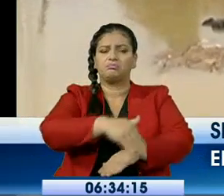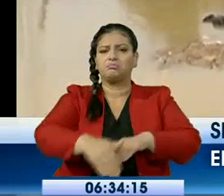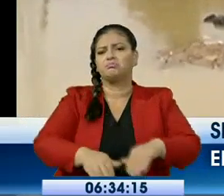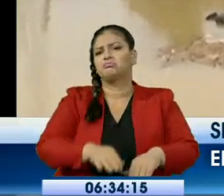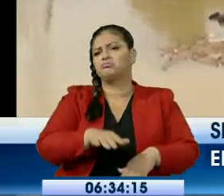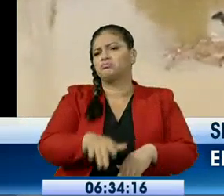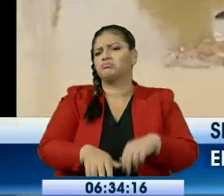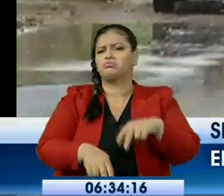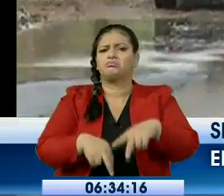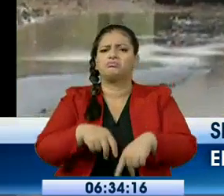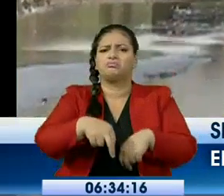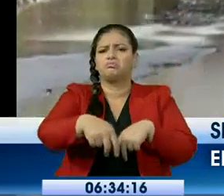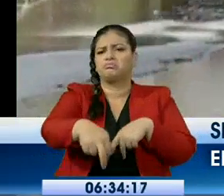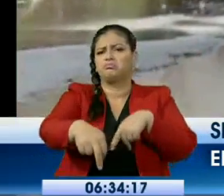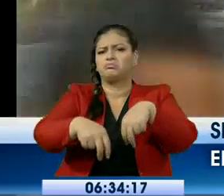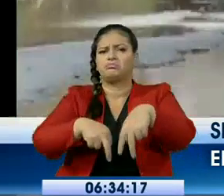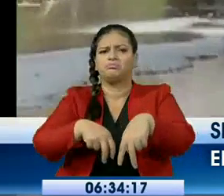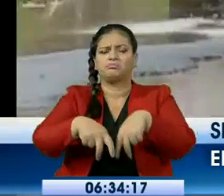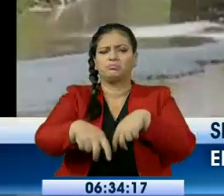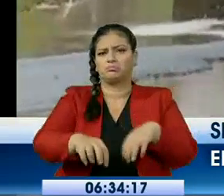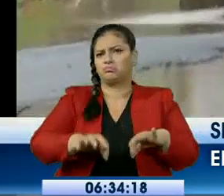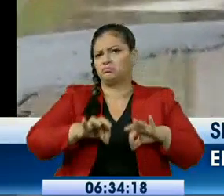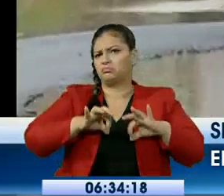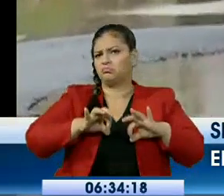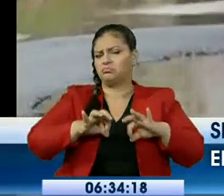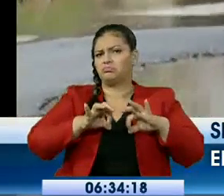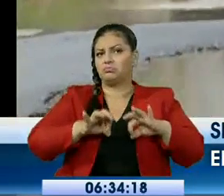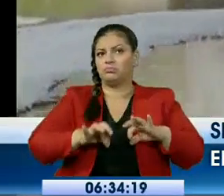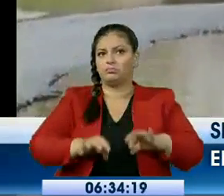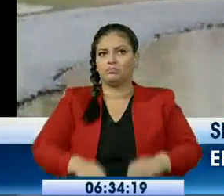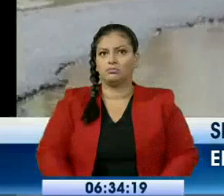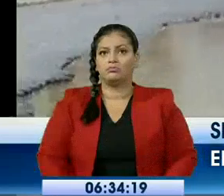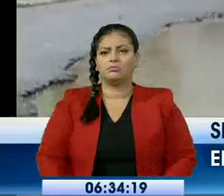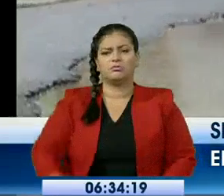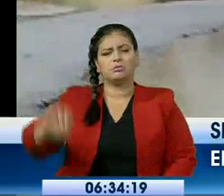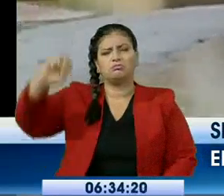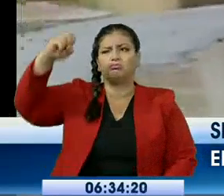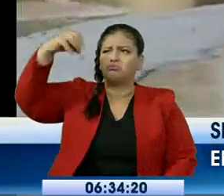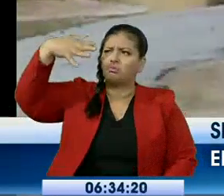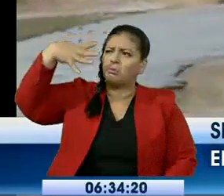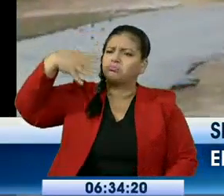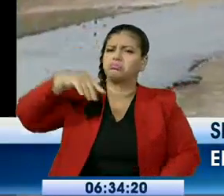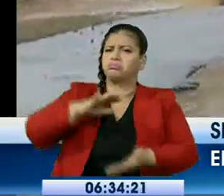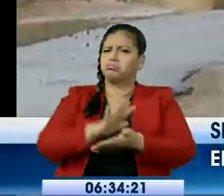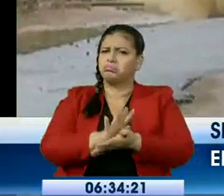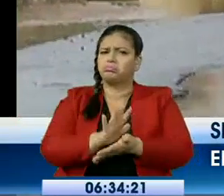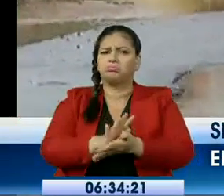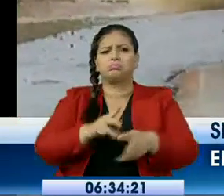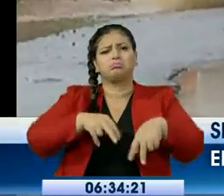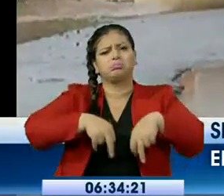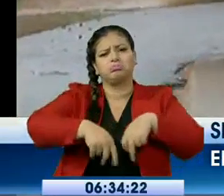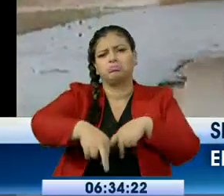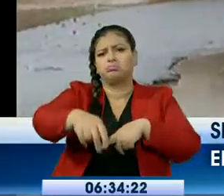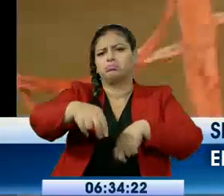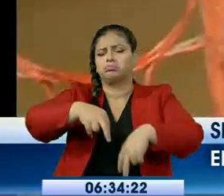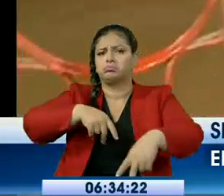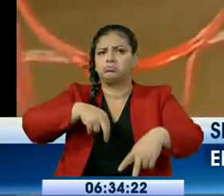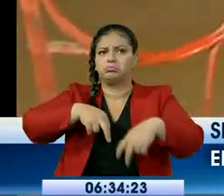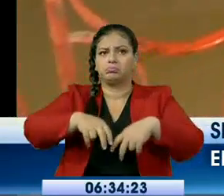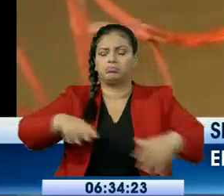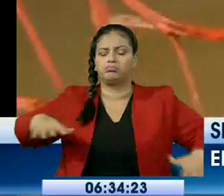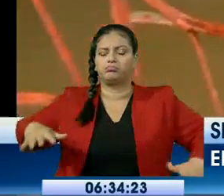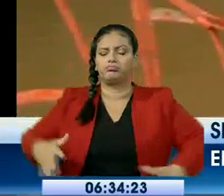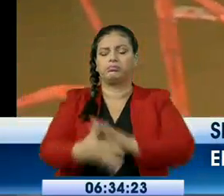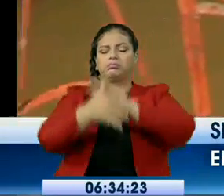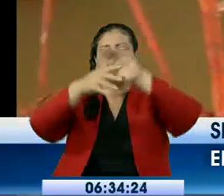sus hogares. Sin embargo, ahora de invierno, esas calles parecen ser parte de una historia muy lejana, porque